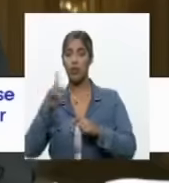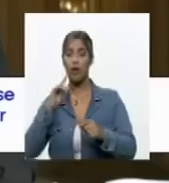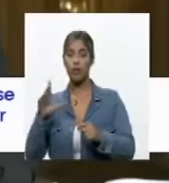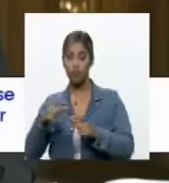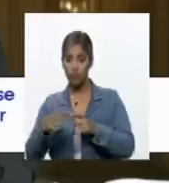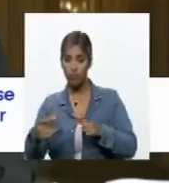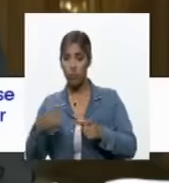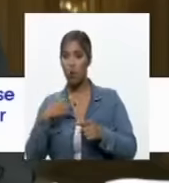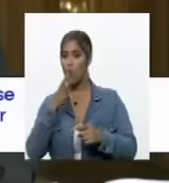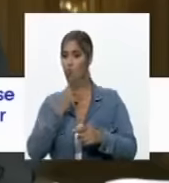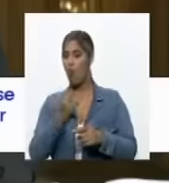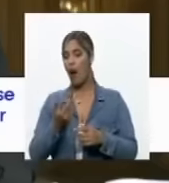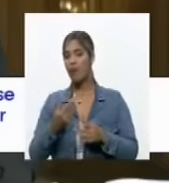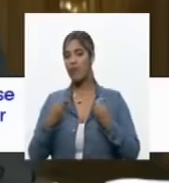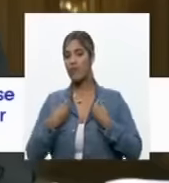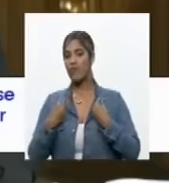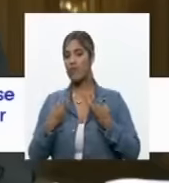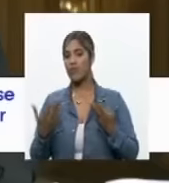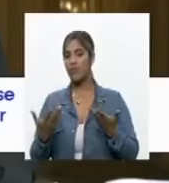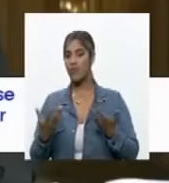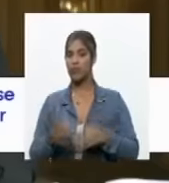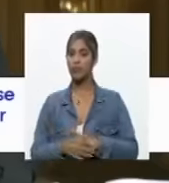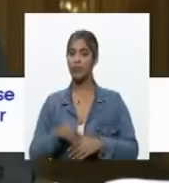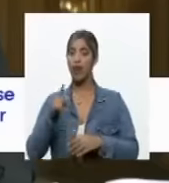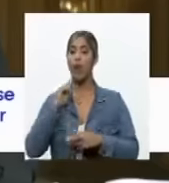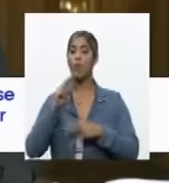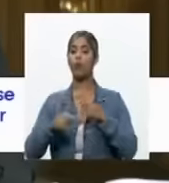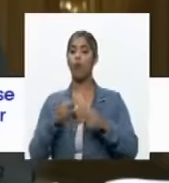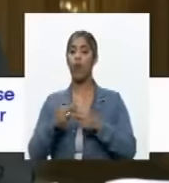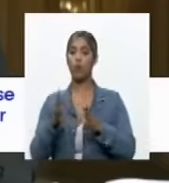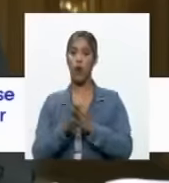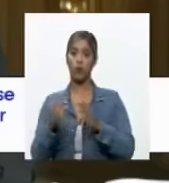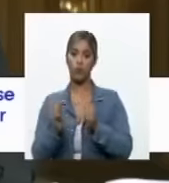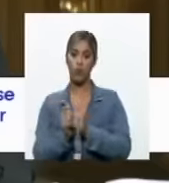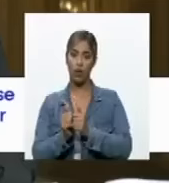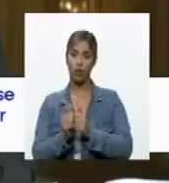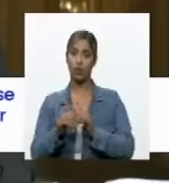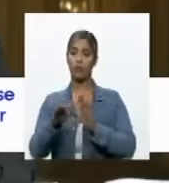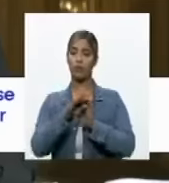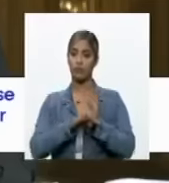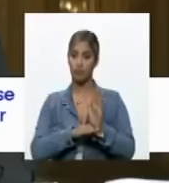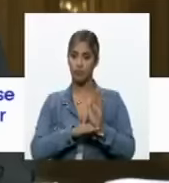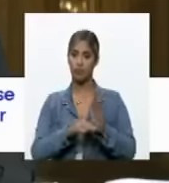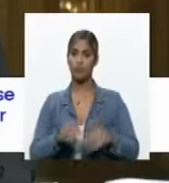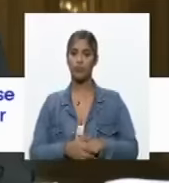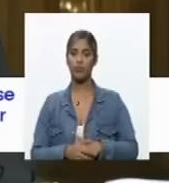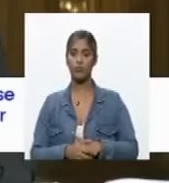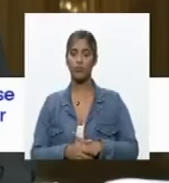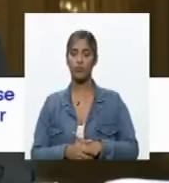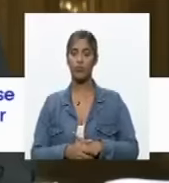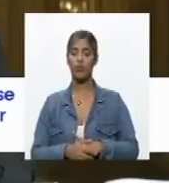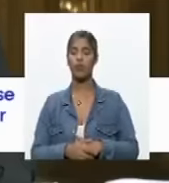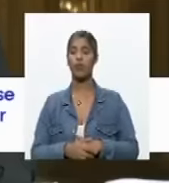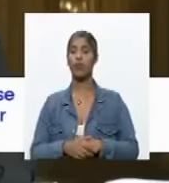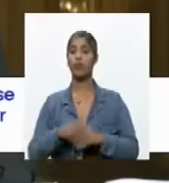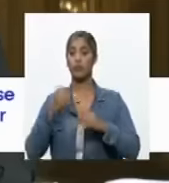encontrado sin signos vitales en Puerto La Cruz, estado Anzoátegui. Acuerda conmemorar y repudiar los